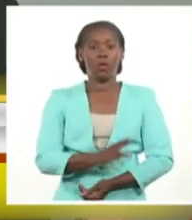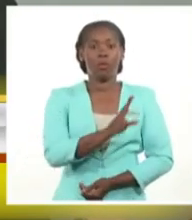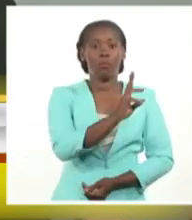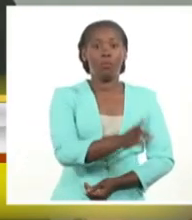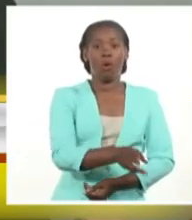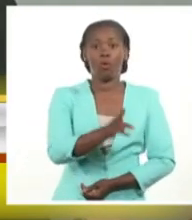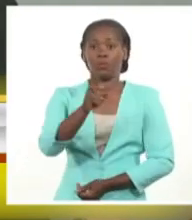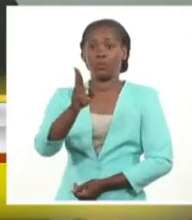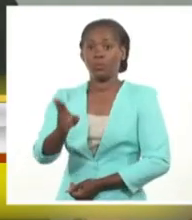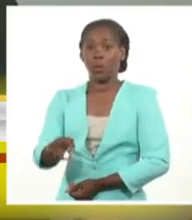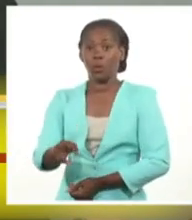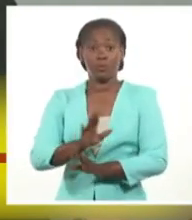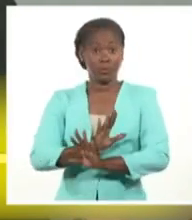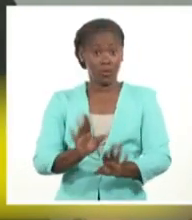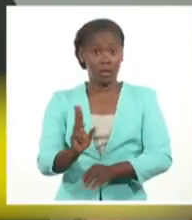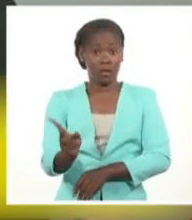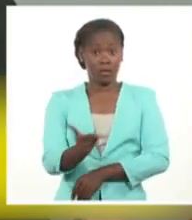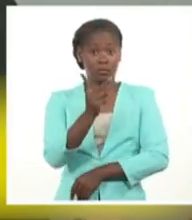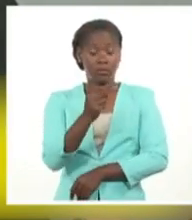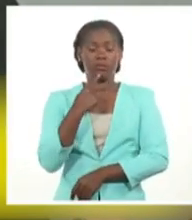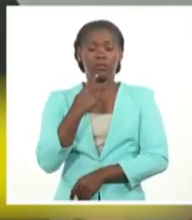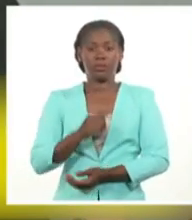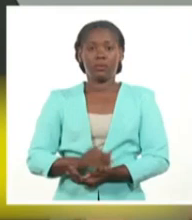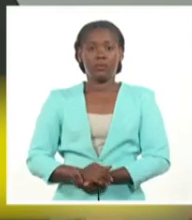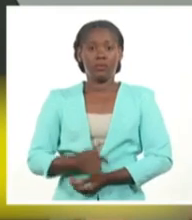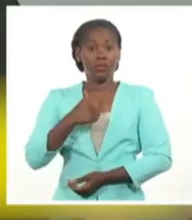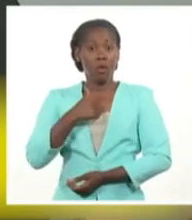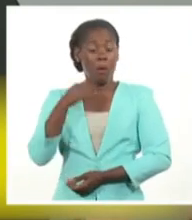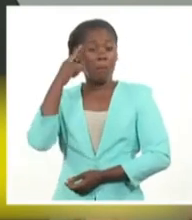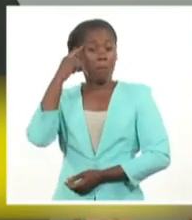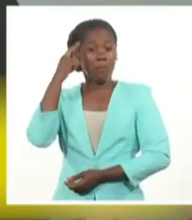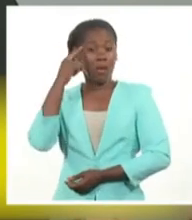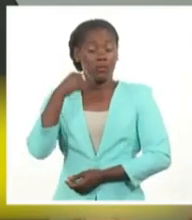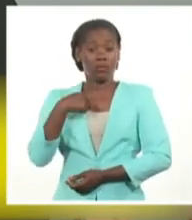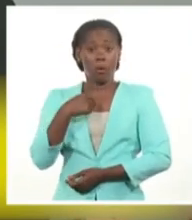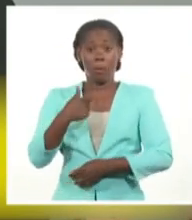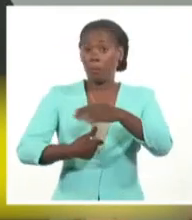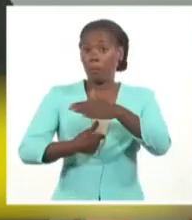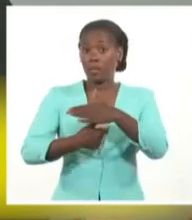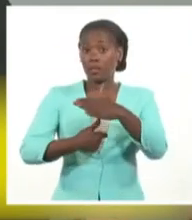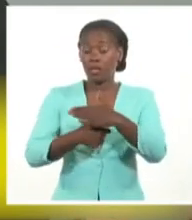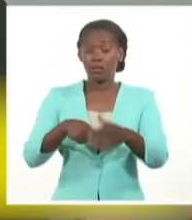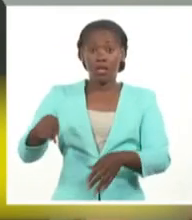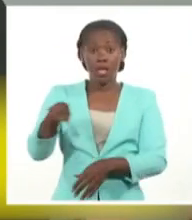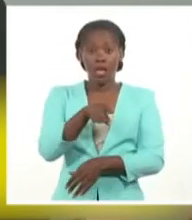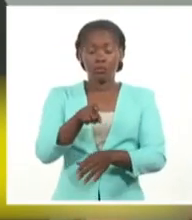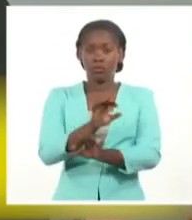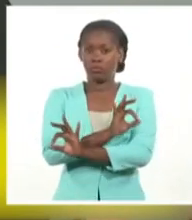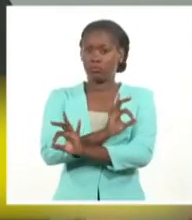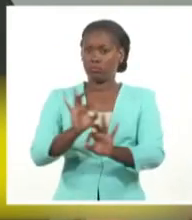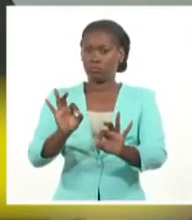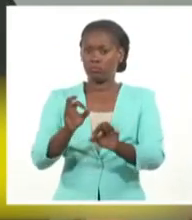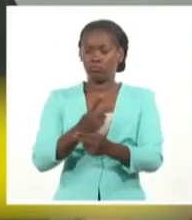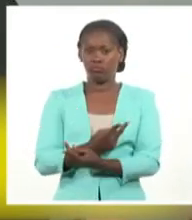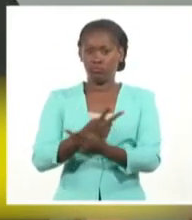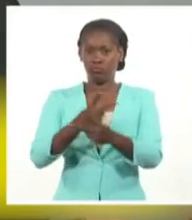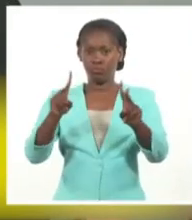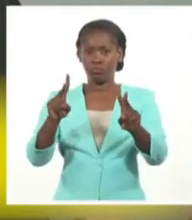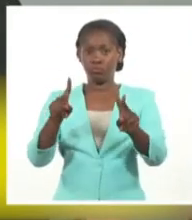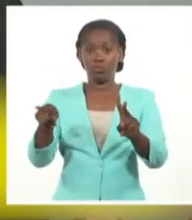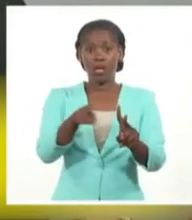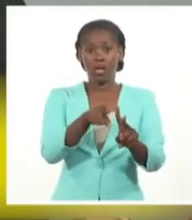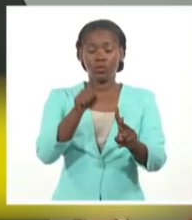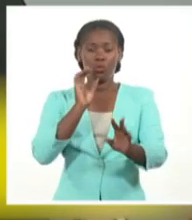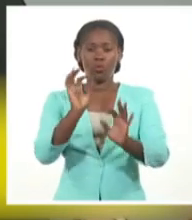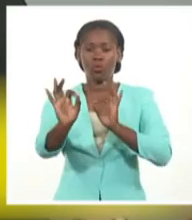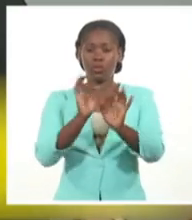Petro soslayó que el interés es que esta fuerza pública sea profesional, que pueda valorar sus hombres y sus mujeres